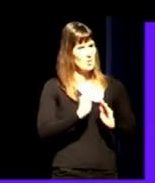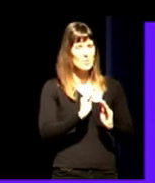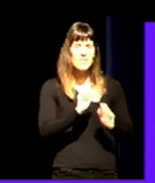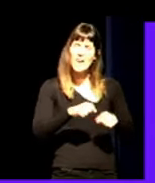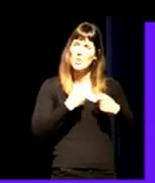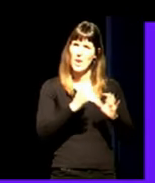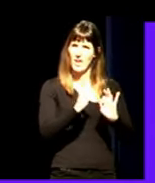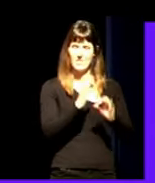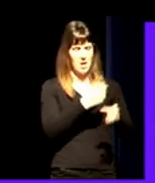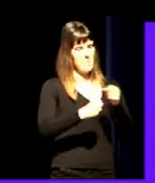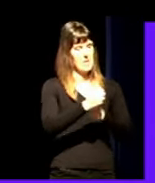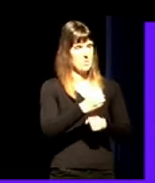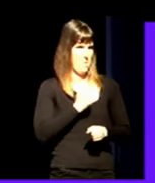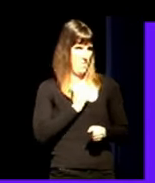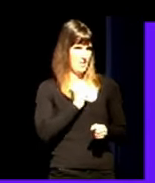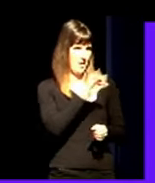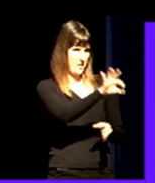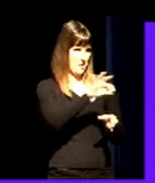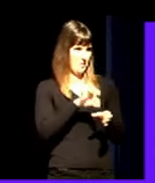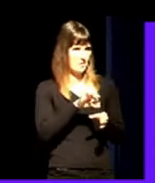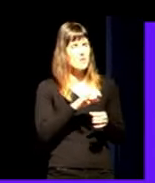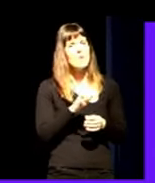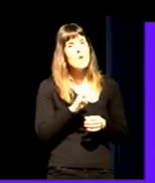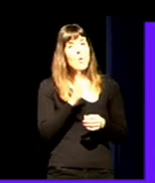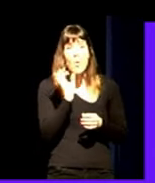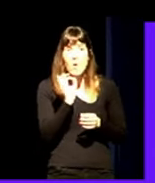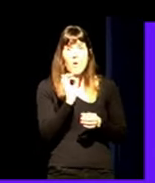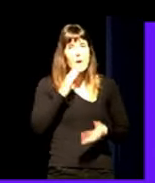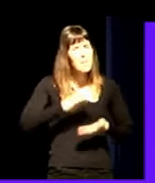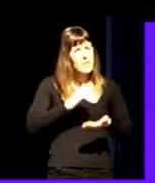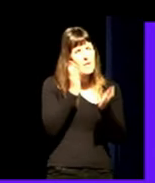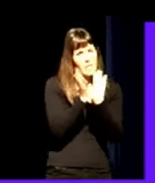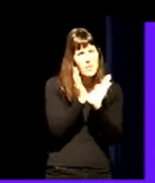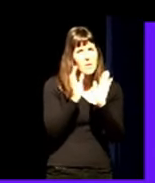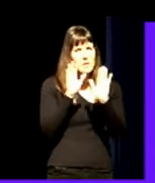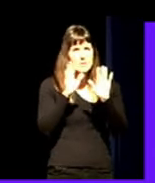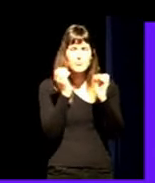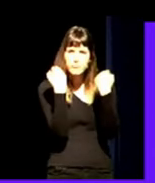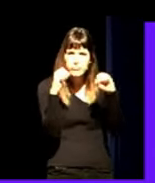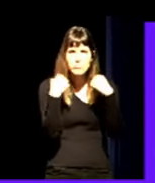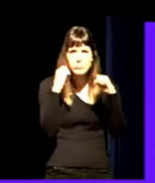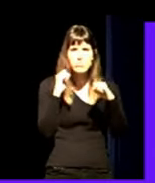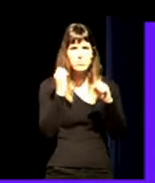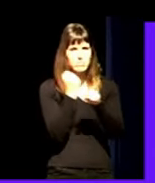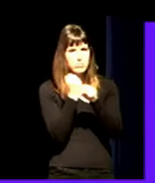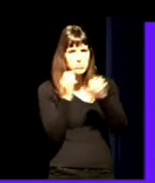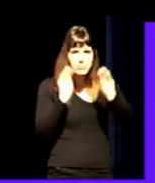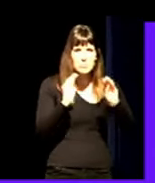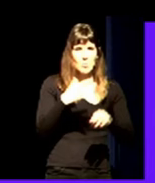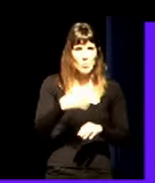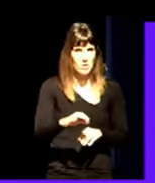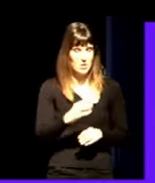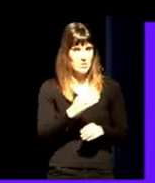muy empático, vamos a contar con él. ¿O pensamos que es entrenable? ¿Que esto se puede trabajar? que